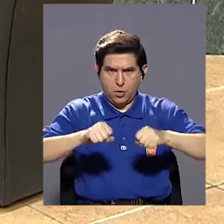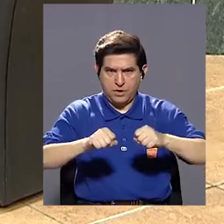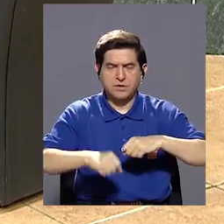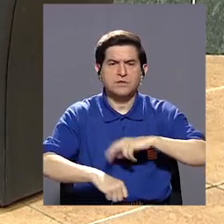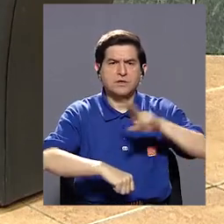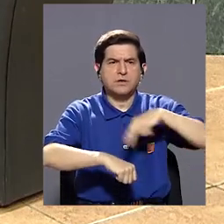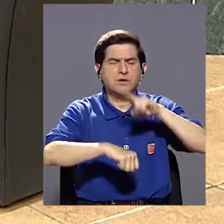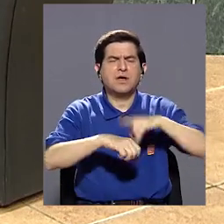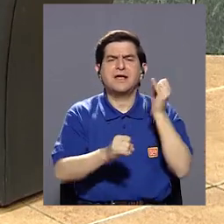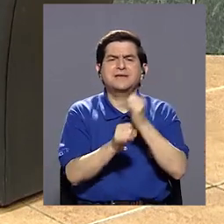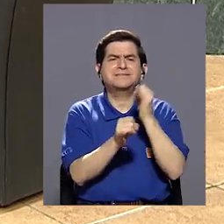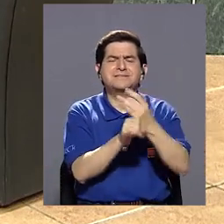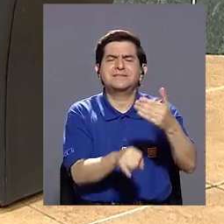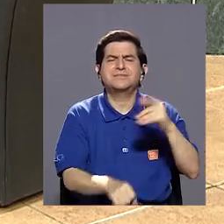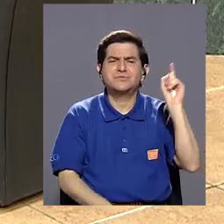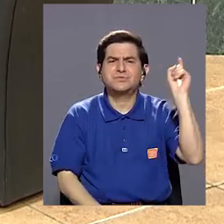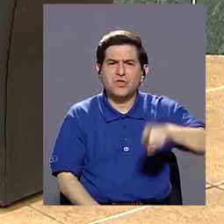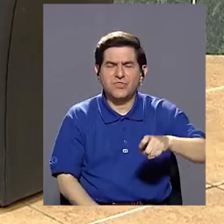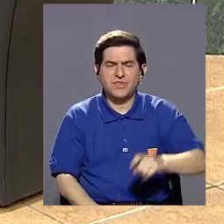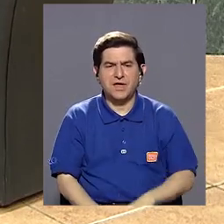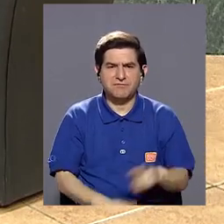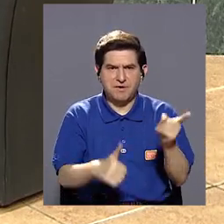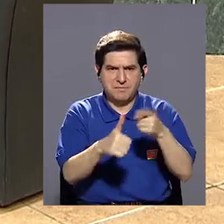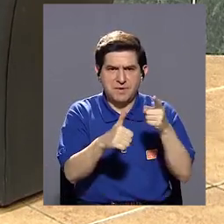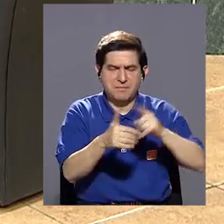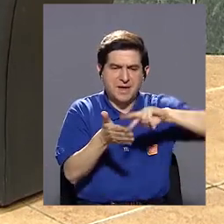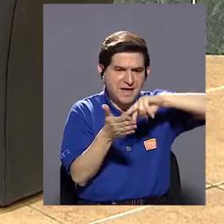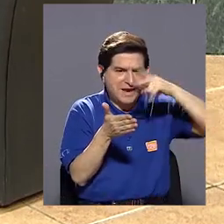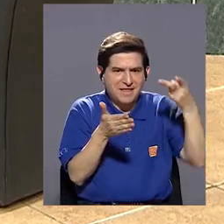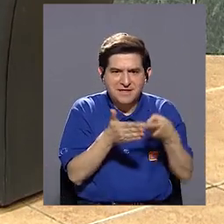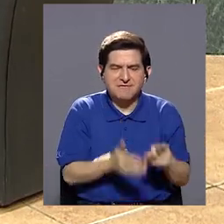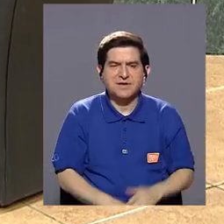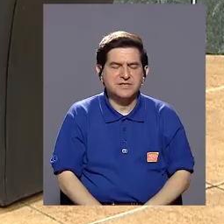sentidos. Por lo general, las instituciones lo que tienen que hacer es esa